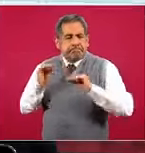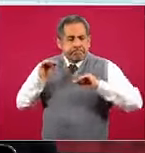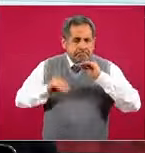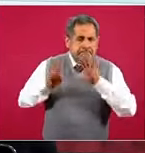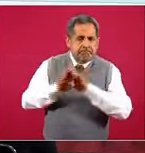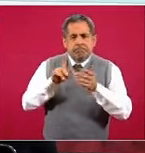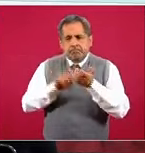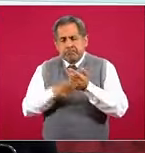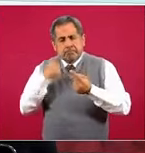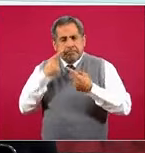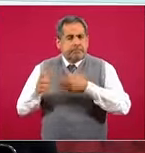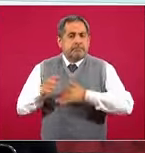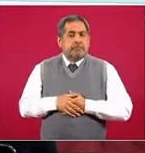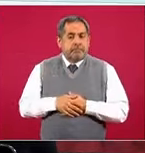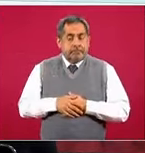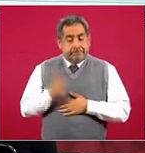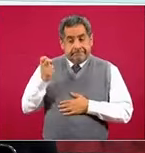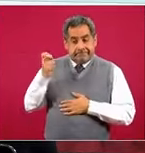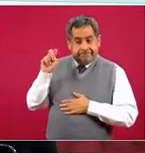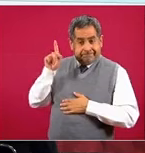el riesgo y estas personas